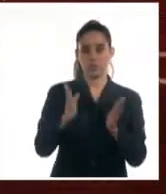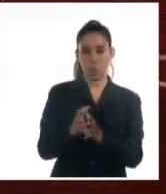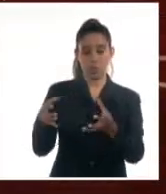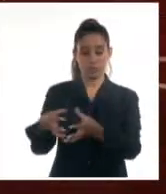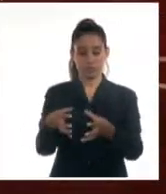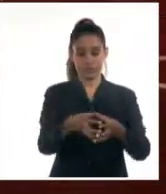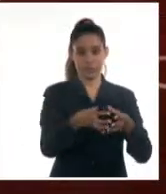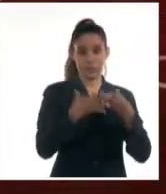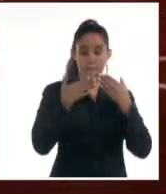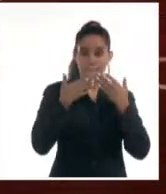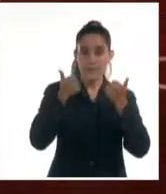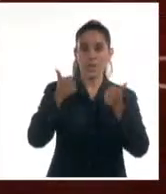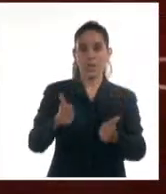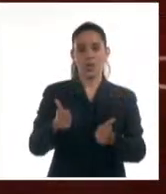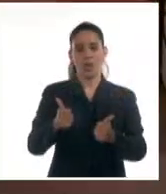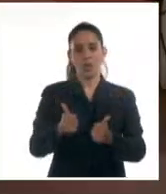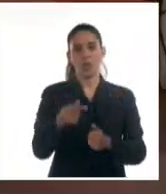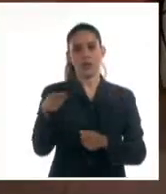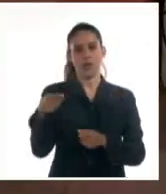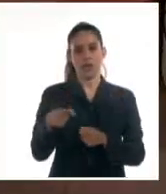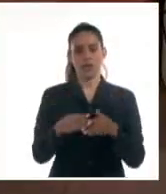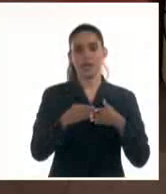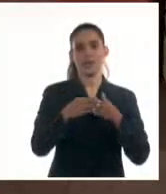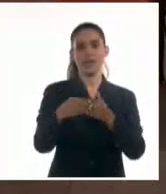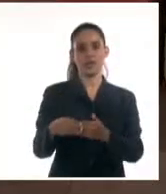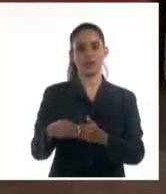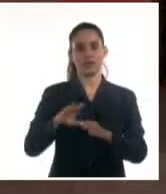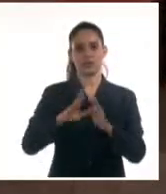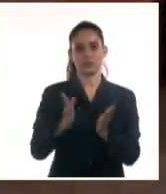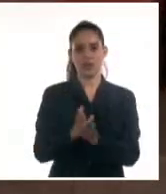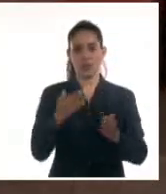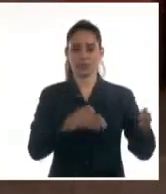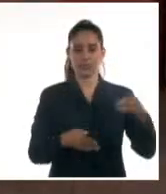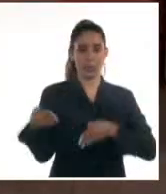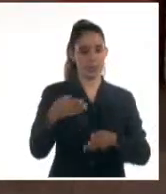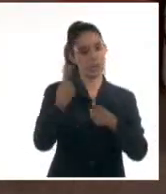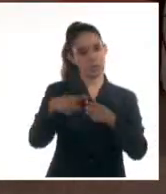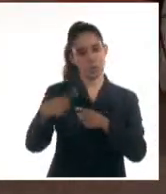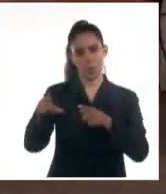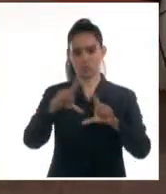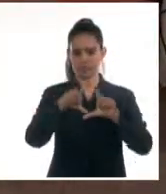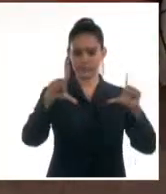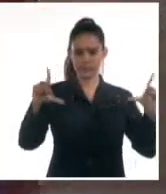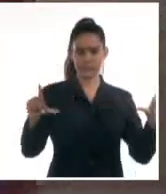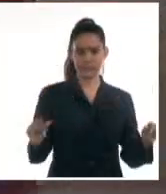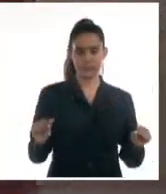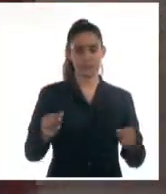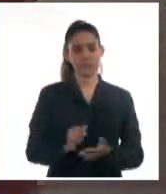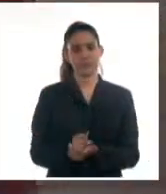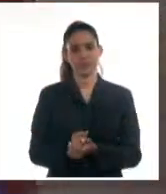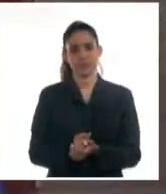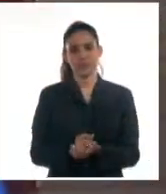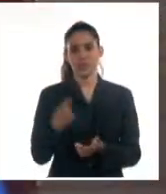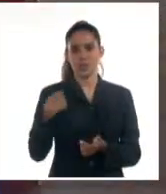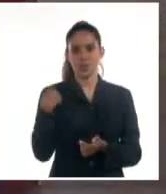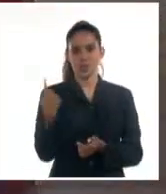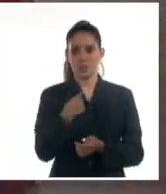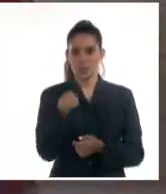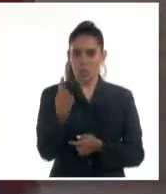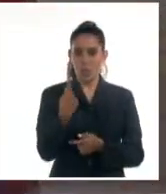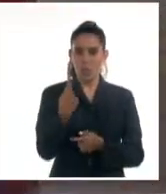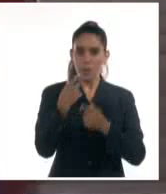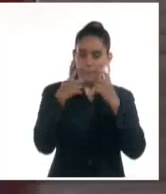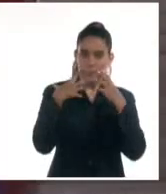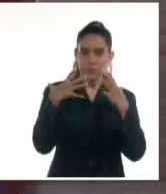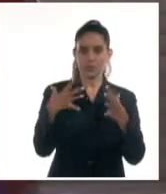representados en el venidero certamen, en el cual competirán más de 100 pugilistas de todo el país. Queremos hacer un Girón digno a la altura de ese campeonato